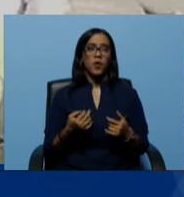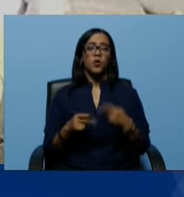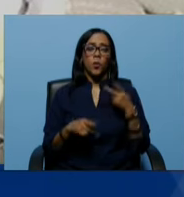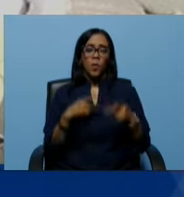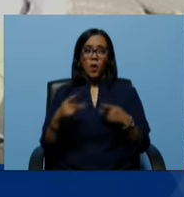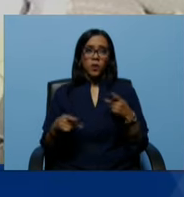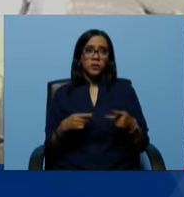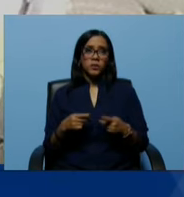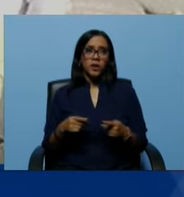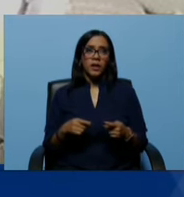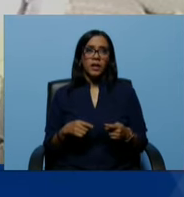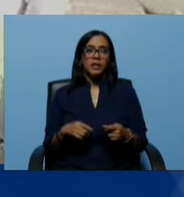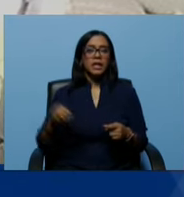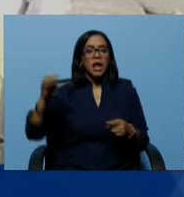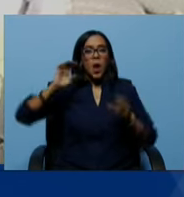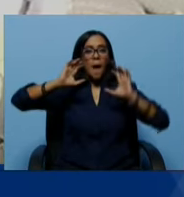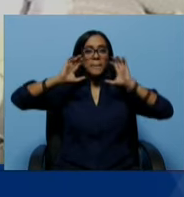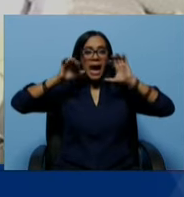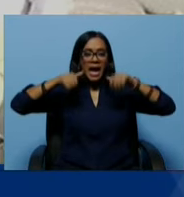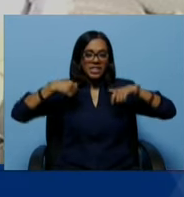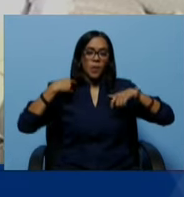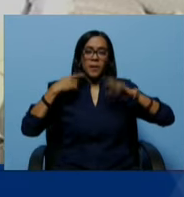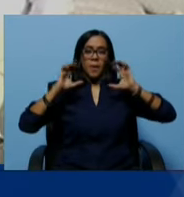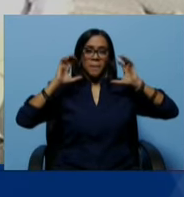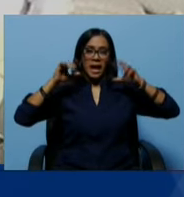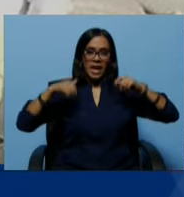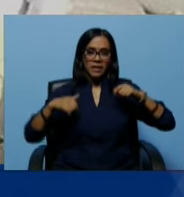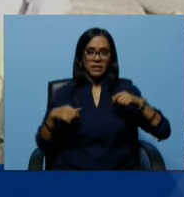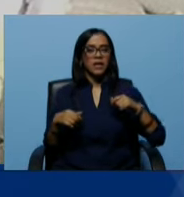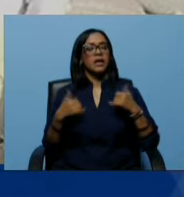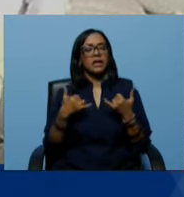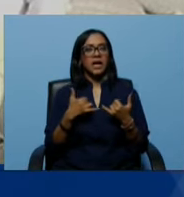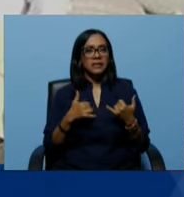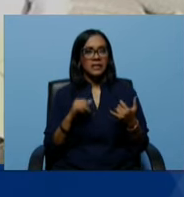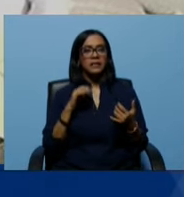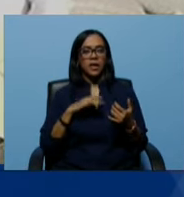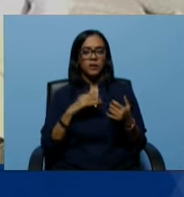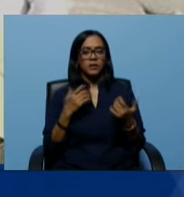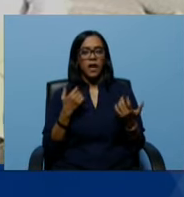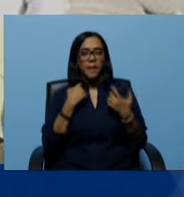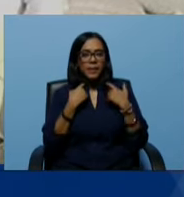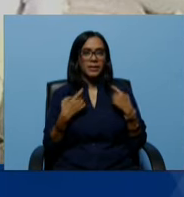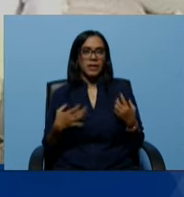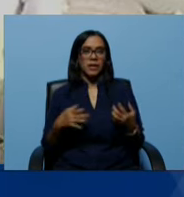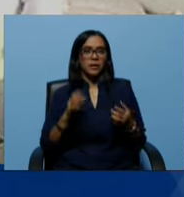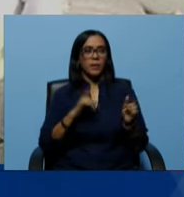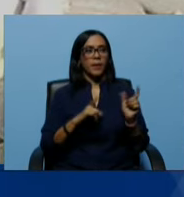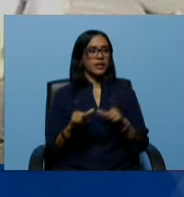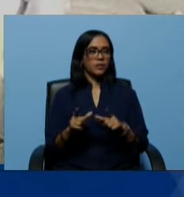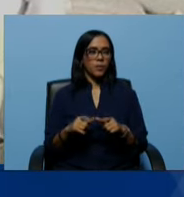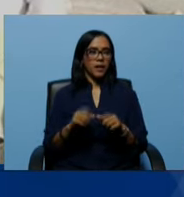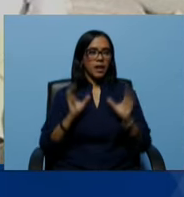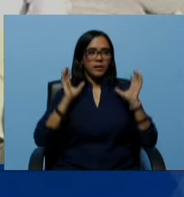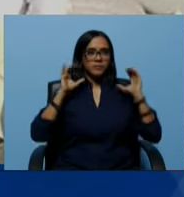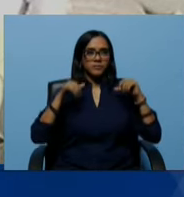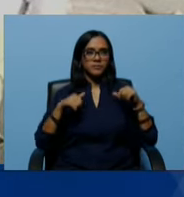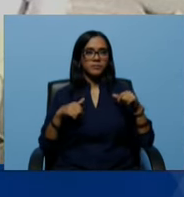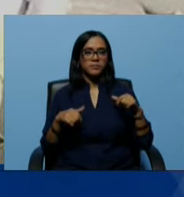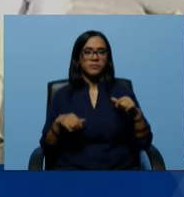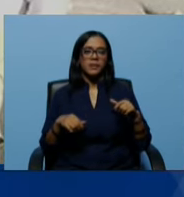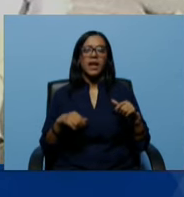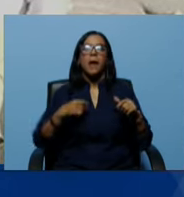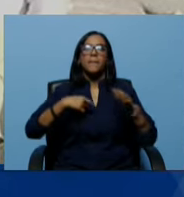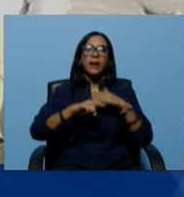productores de los maíces, los primeros maíces que ya se están empezando a cosechar y que lo estamos esperando para la cosecha, bueno, van